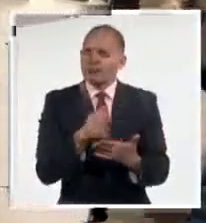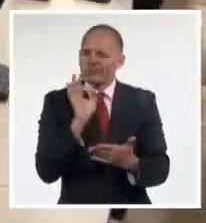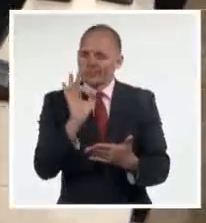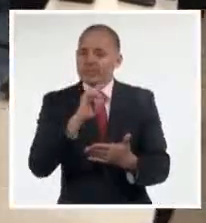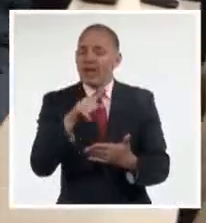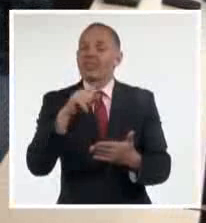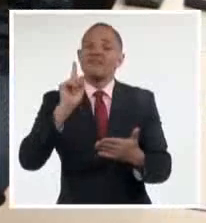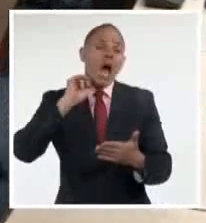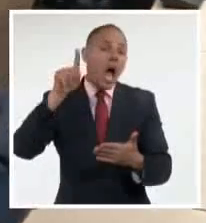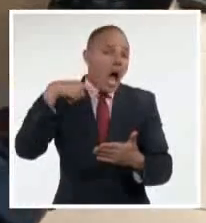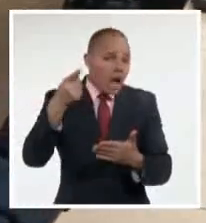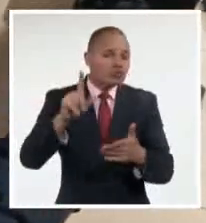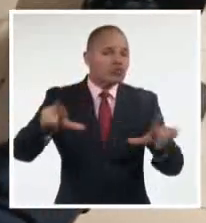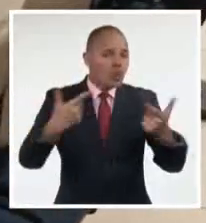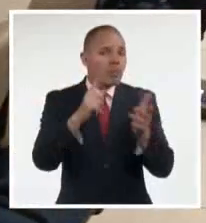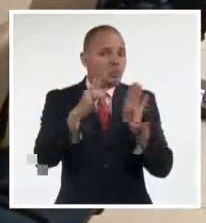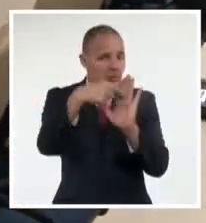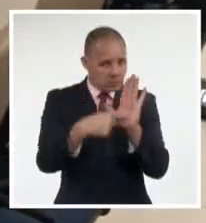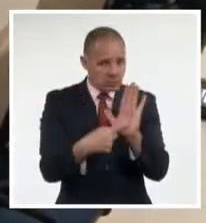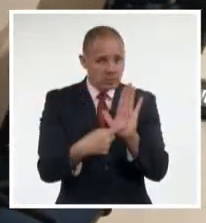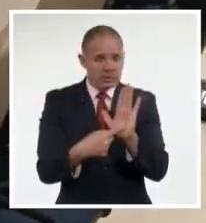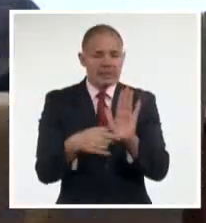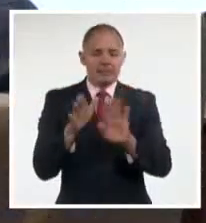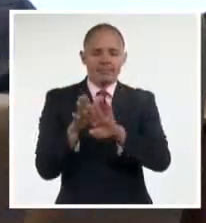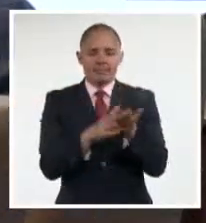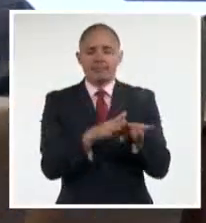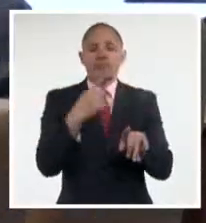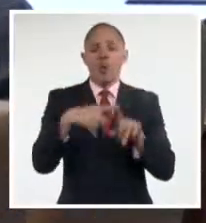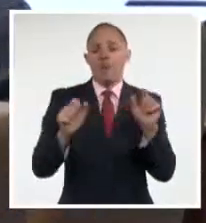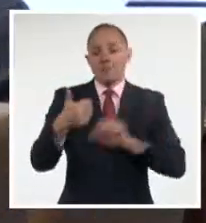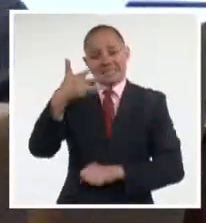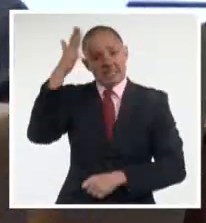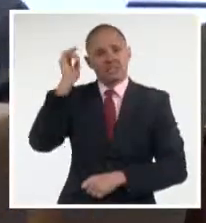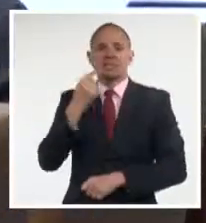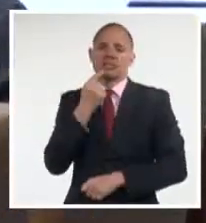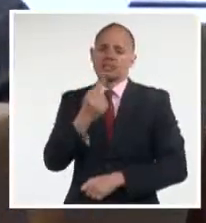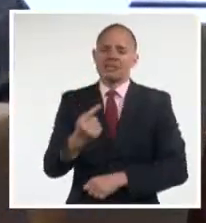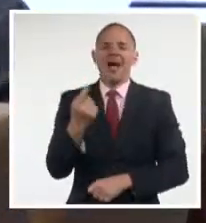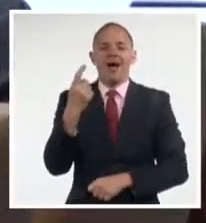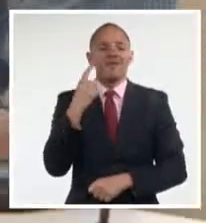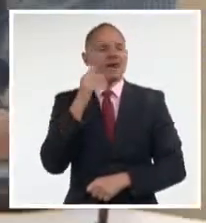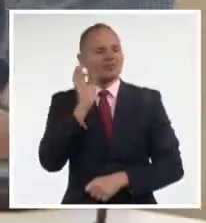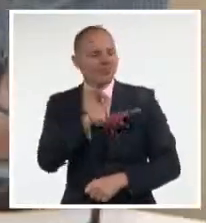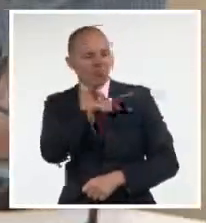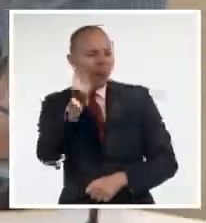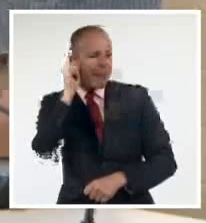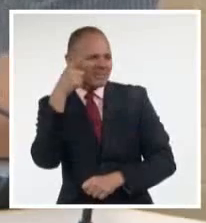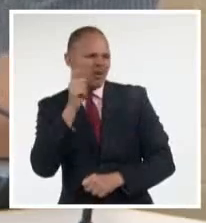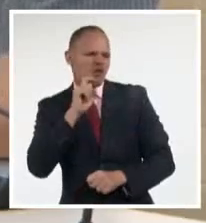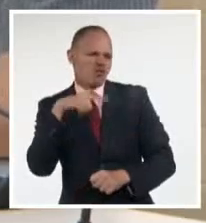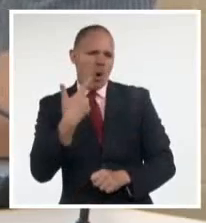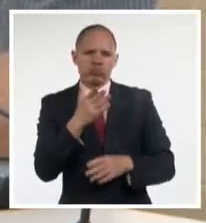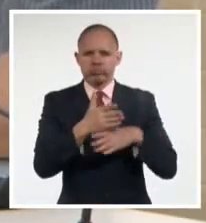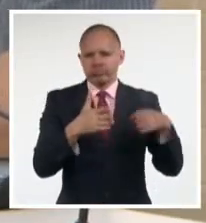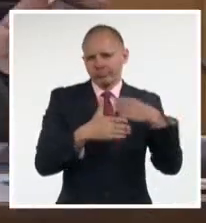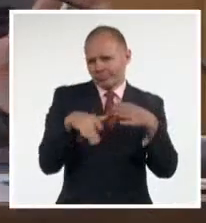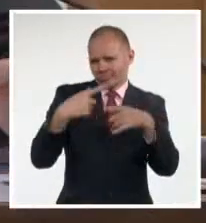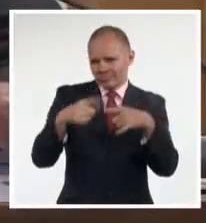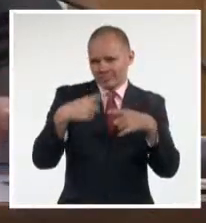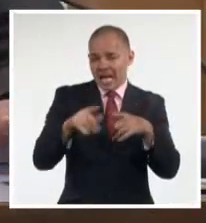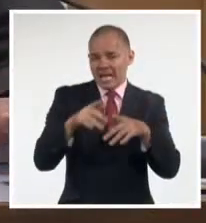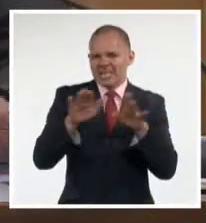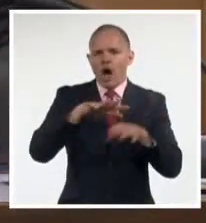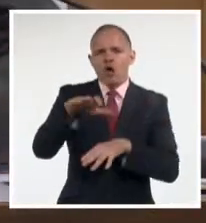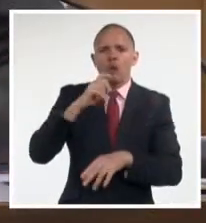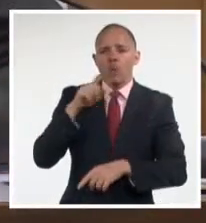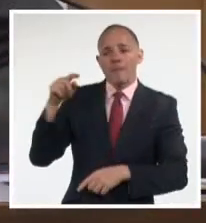próximo año. En ese sentido, el jefe de gobierno llamó a extender experiencias en la construcción de viviendas puestas en práctica en Pinar del